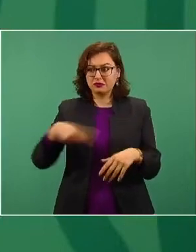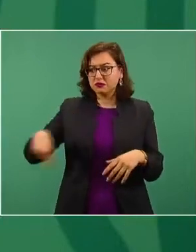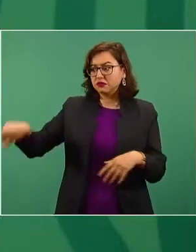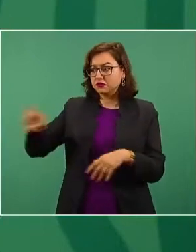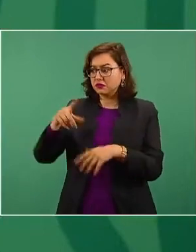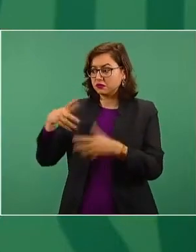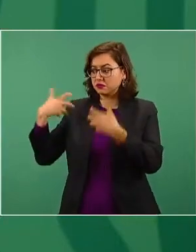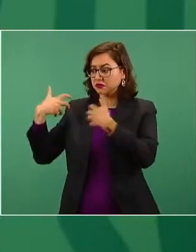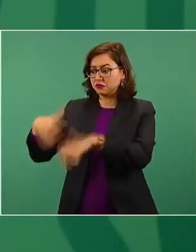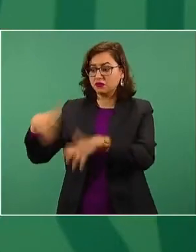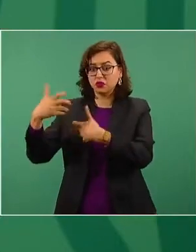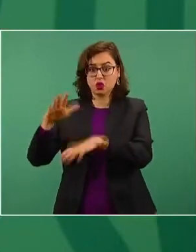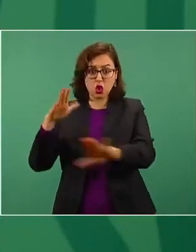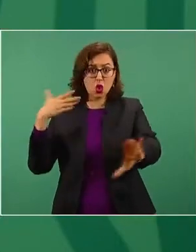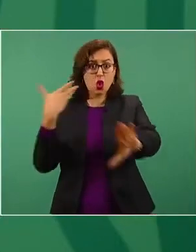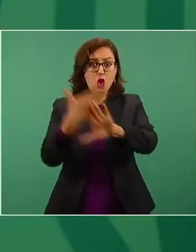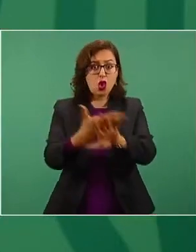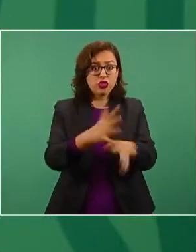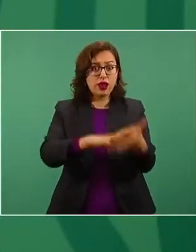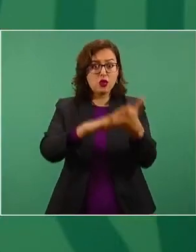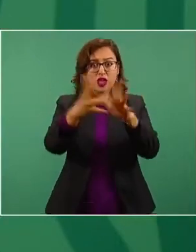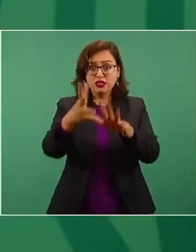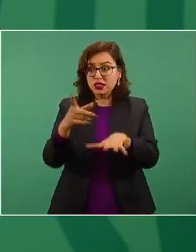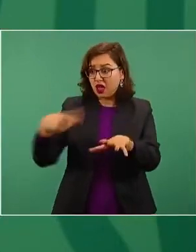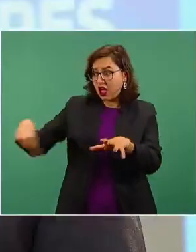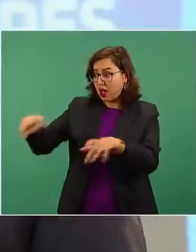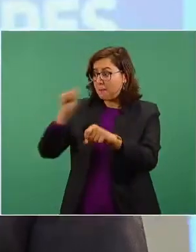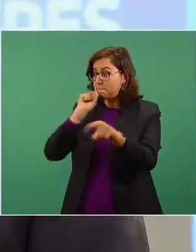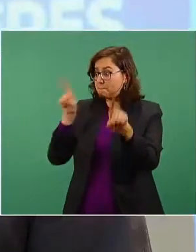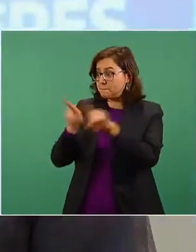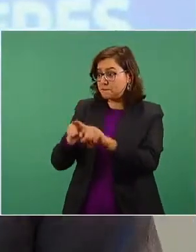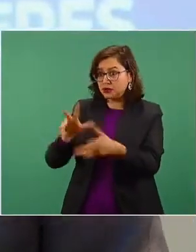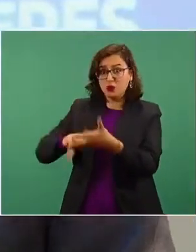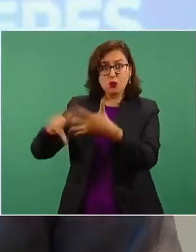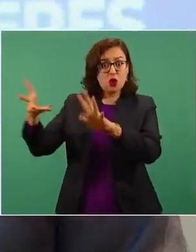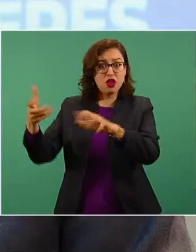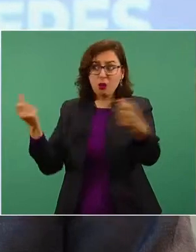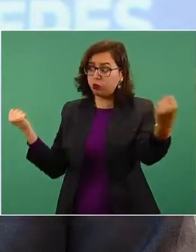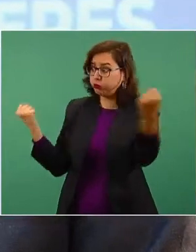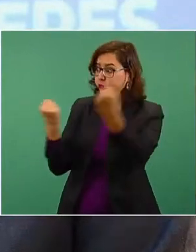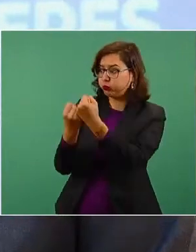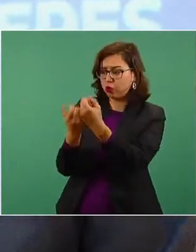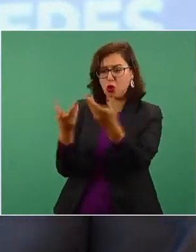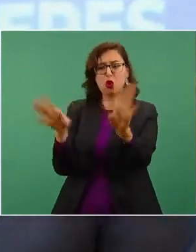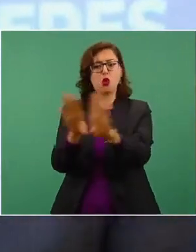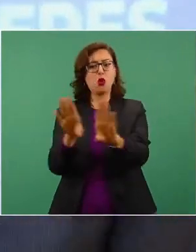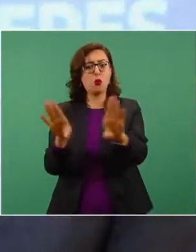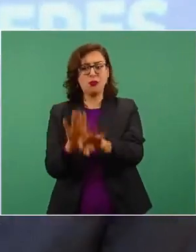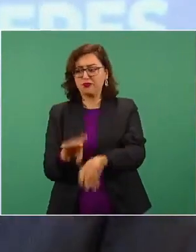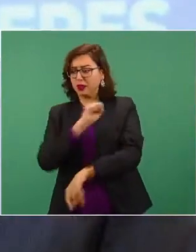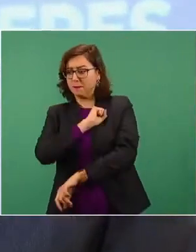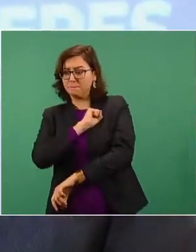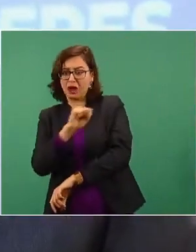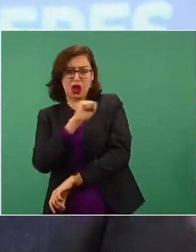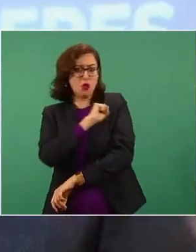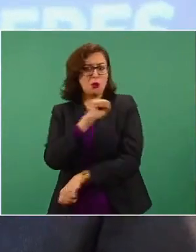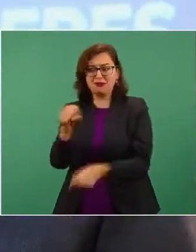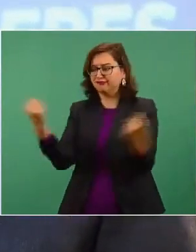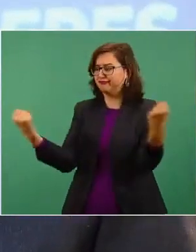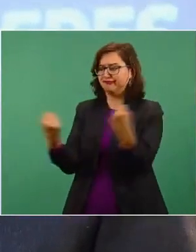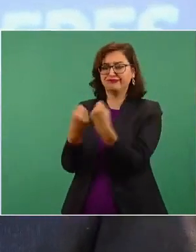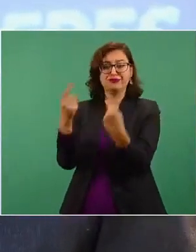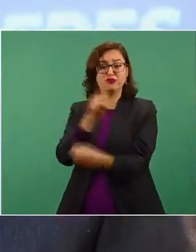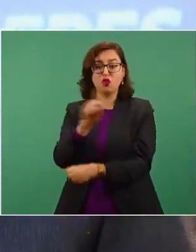violencia? ¿Cómo enfrentar el mal con el mal? El mal hay que enfrentarlo haciendo el